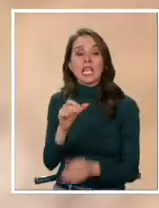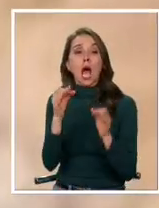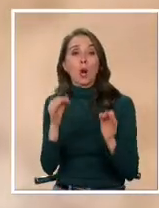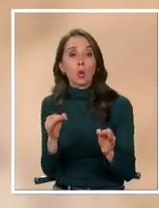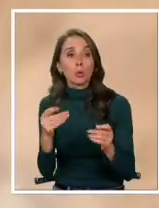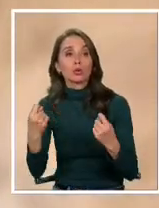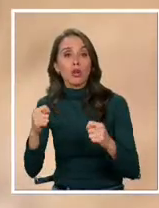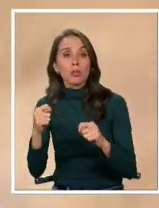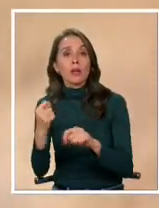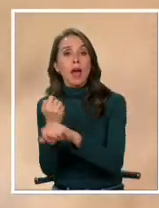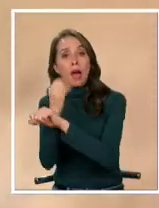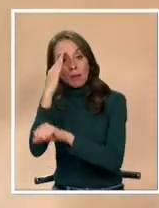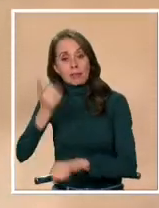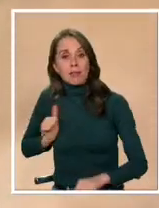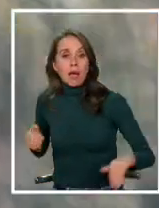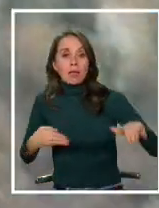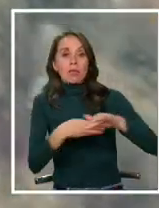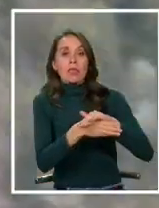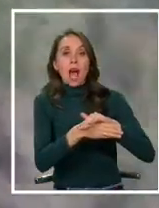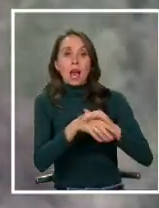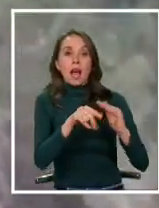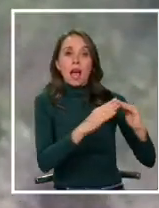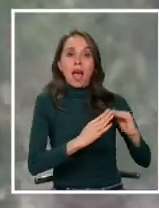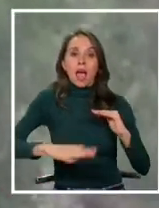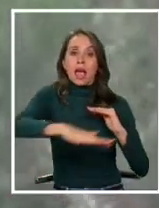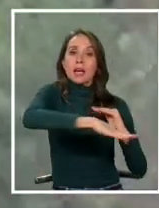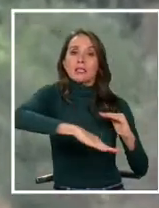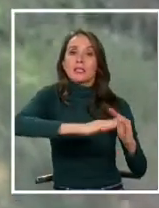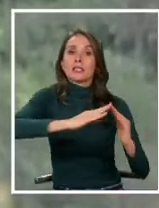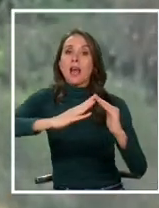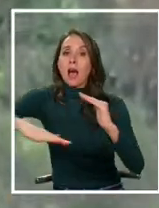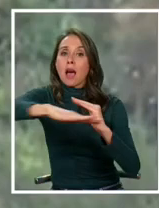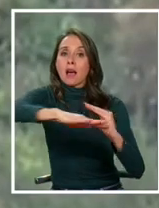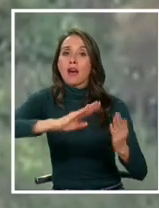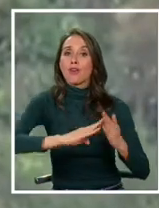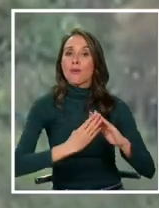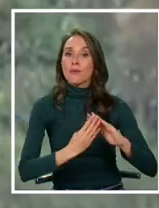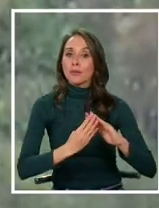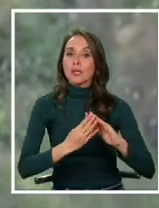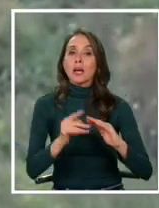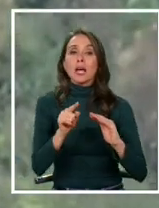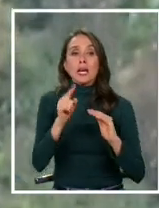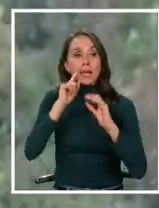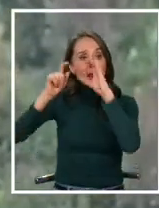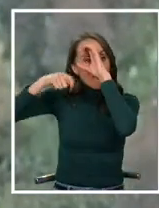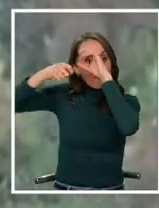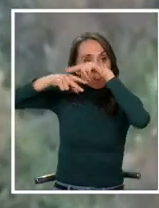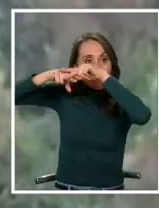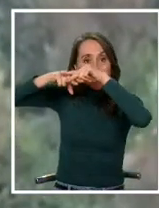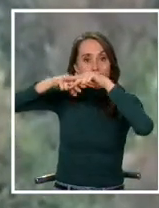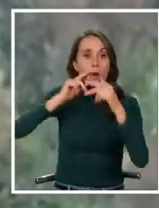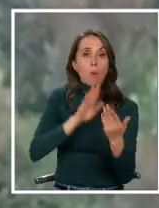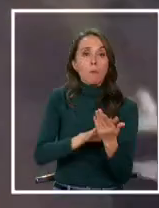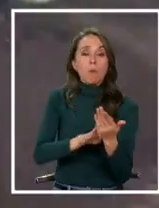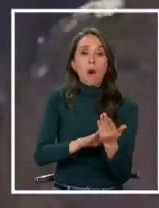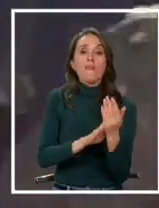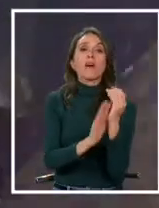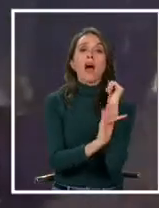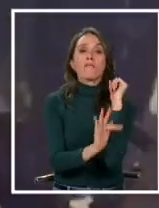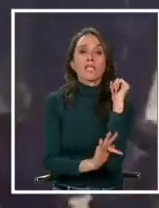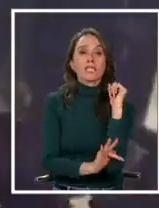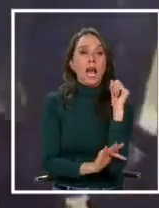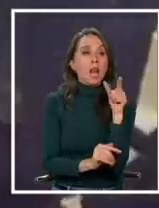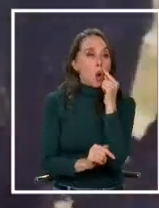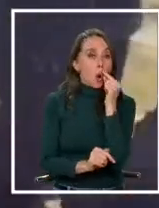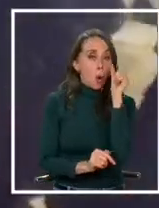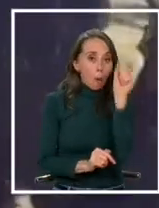intentaban Ingresar a las comunidades imágenes que se han transformado en la pieza clave de la fiscalía que acusa a liwen de matar al Inspector